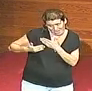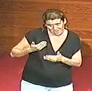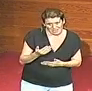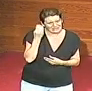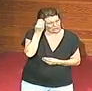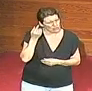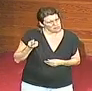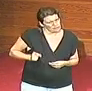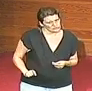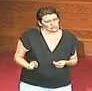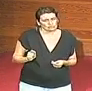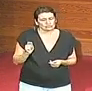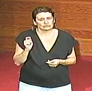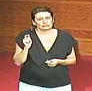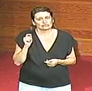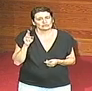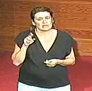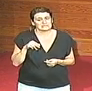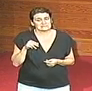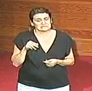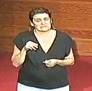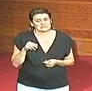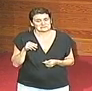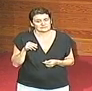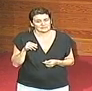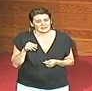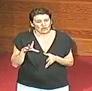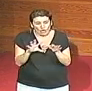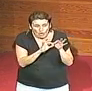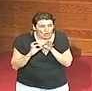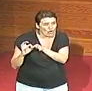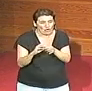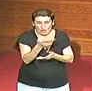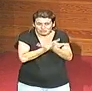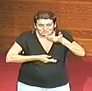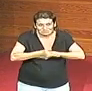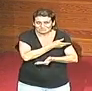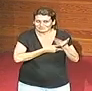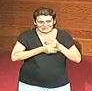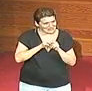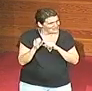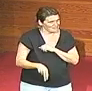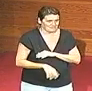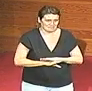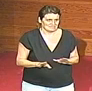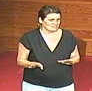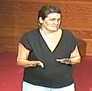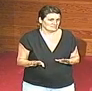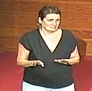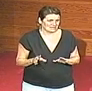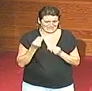profesión la que menos corporativismo existe de toda la historia. O